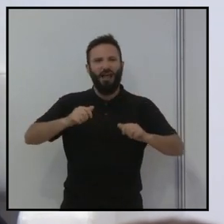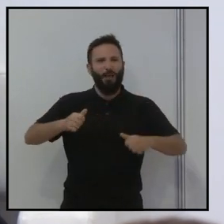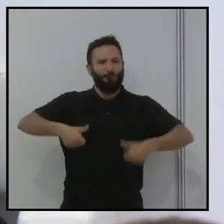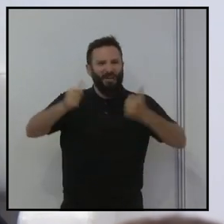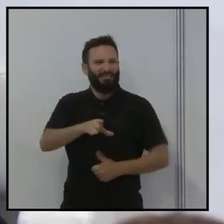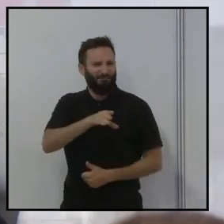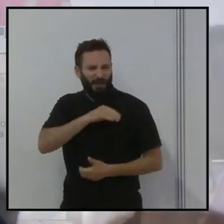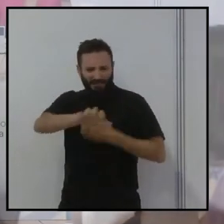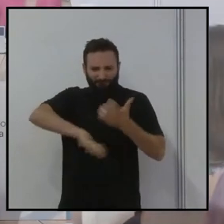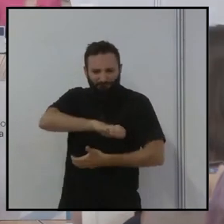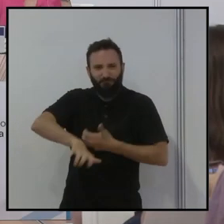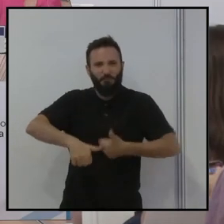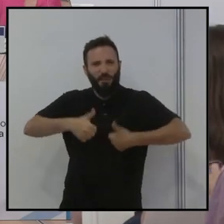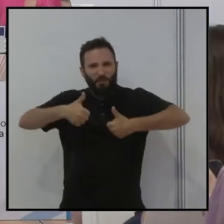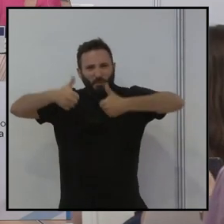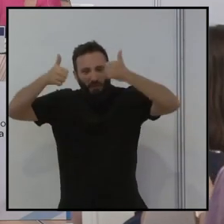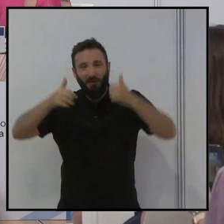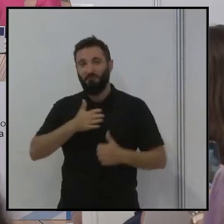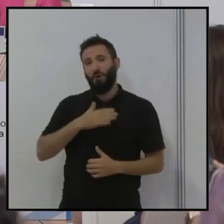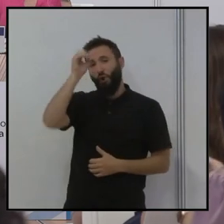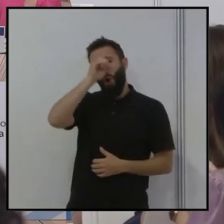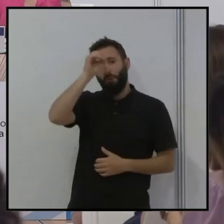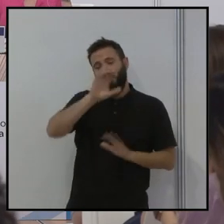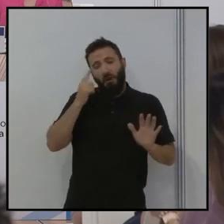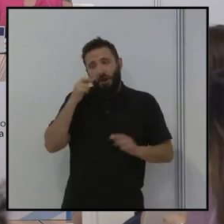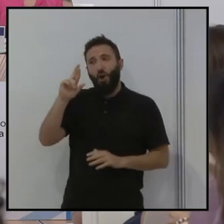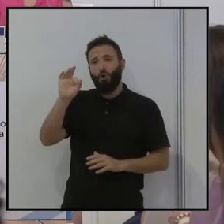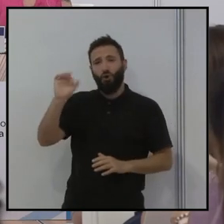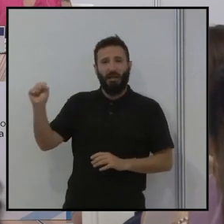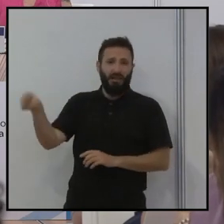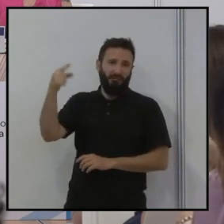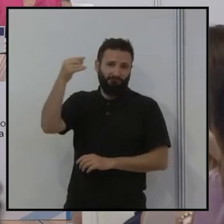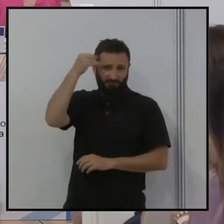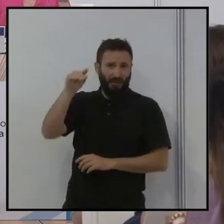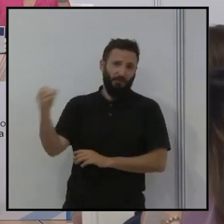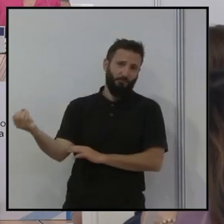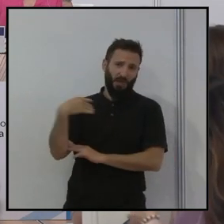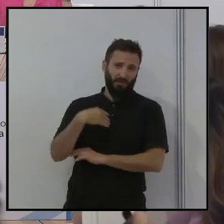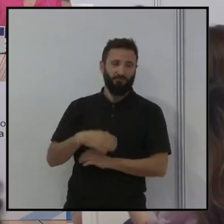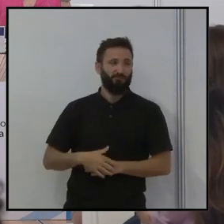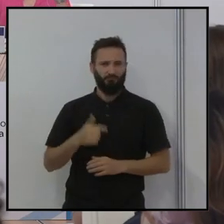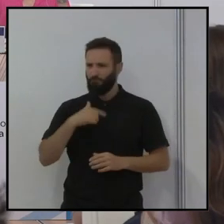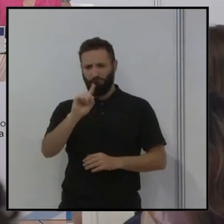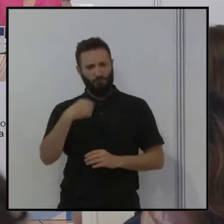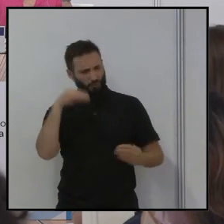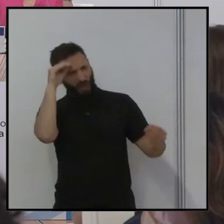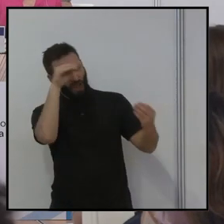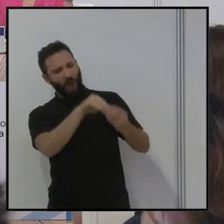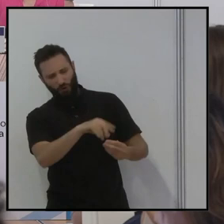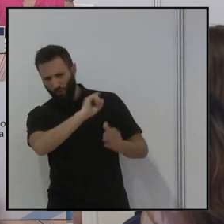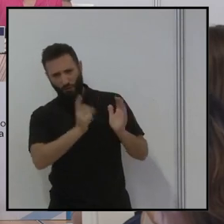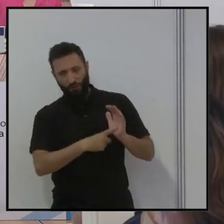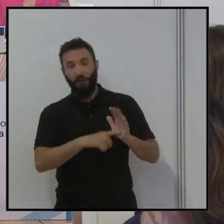más caos. Pero es mi opinión y sabrá mucho mejor Rosa de esto que yo. No, estoy de acuerdo en general, absolutamente. Lo que